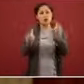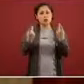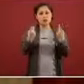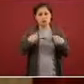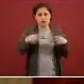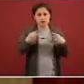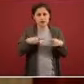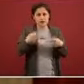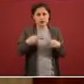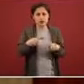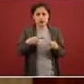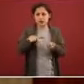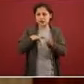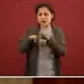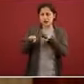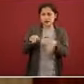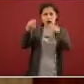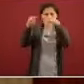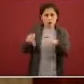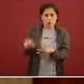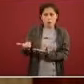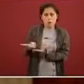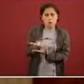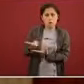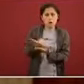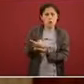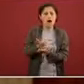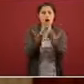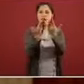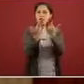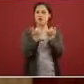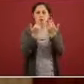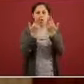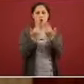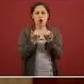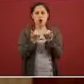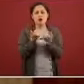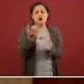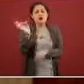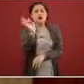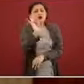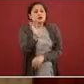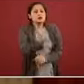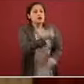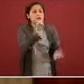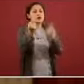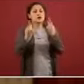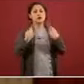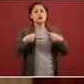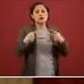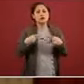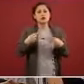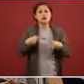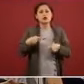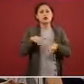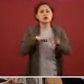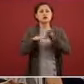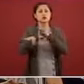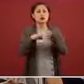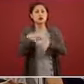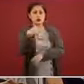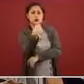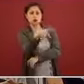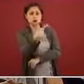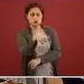empleo estable, pueden, por ejemplo, trabajar en empresas privadas. Y esas